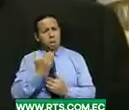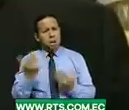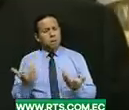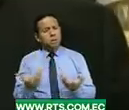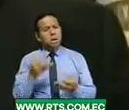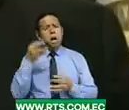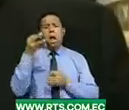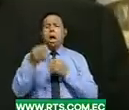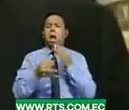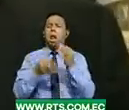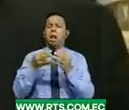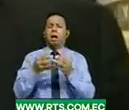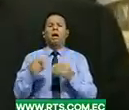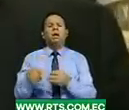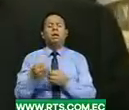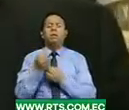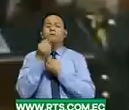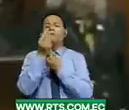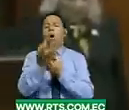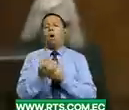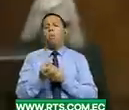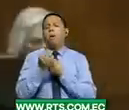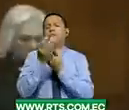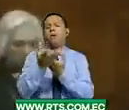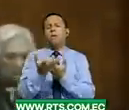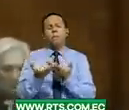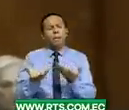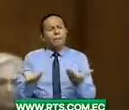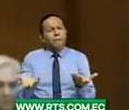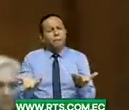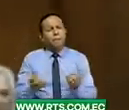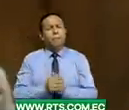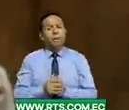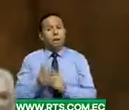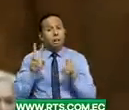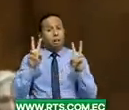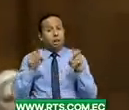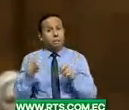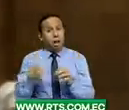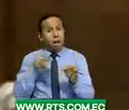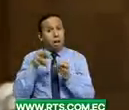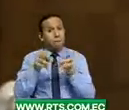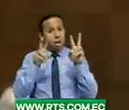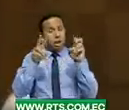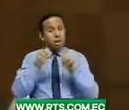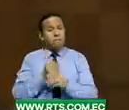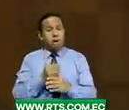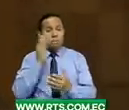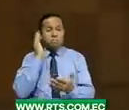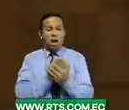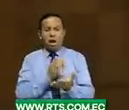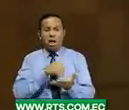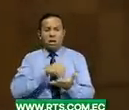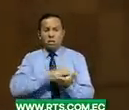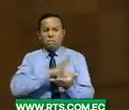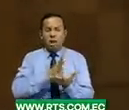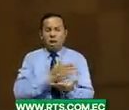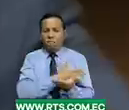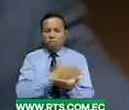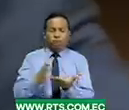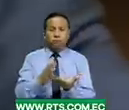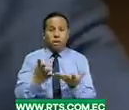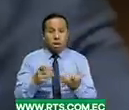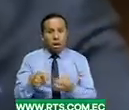volcó a hacer una especie de informe a la nación. Y que pese a que no se refirió a la muerte cruzada durante los 50 minutos que utilizó para su